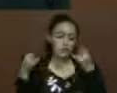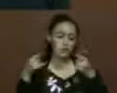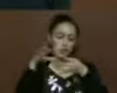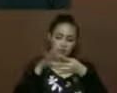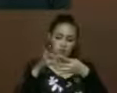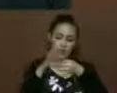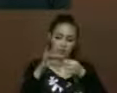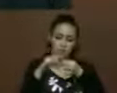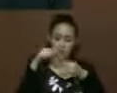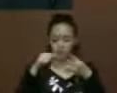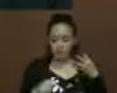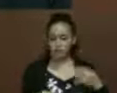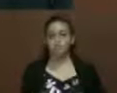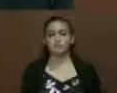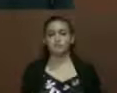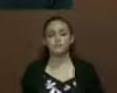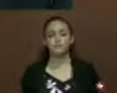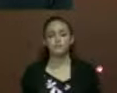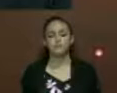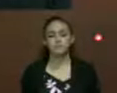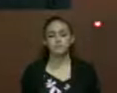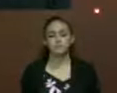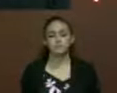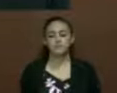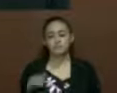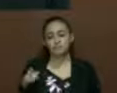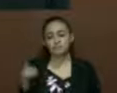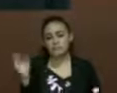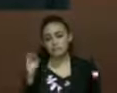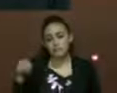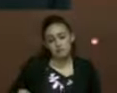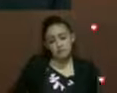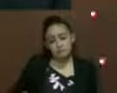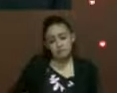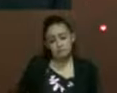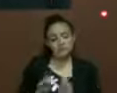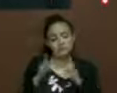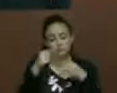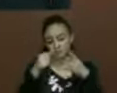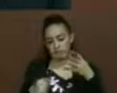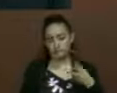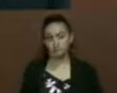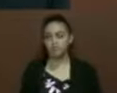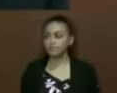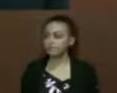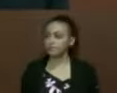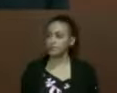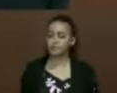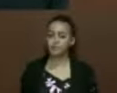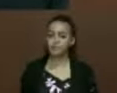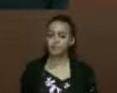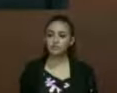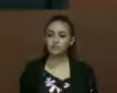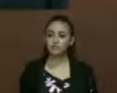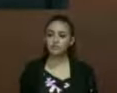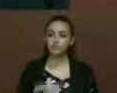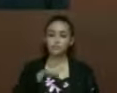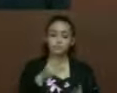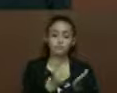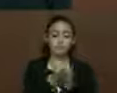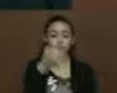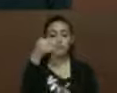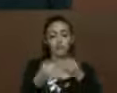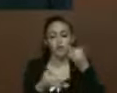tenía o antecedentes de posible culpable de delitos. En consecuencia, lo determinará el juez, lo